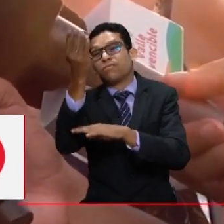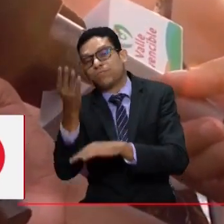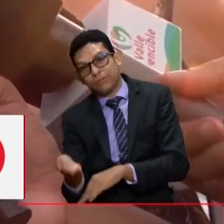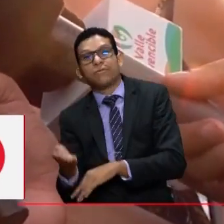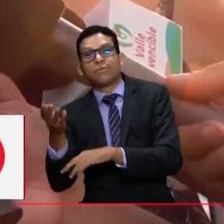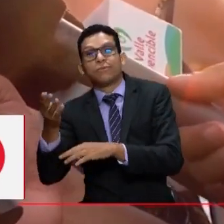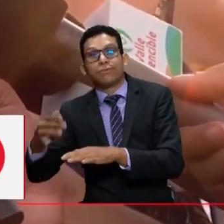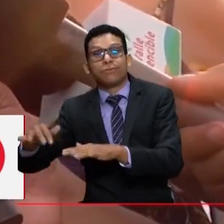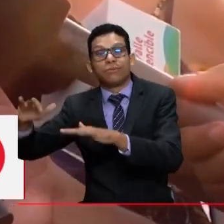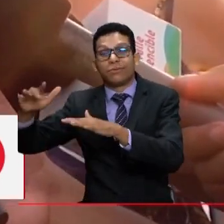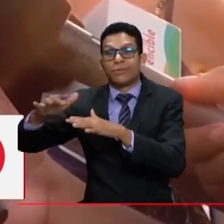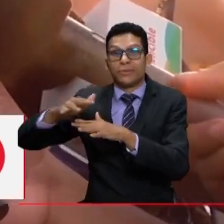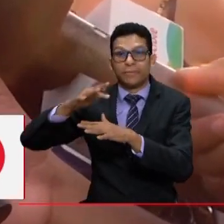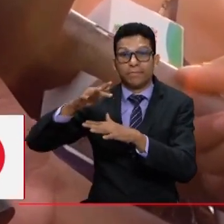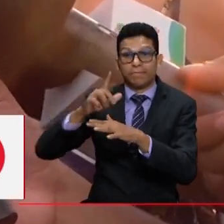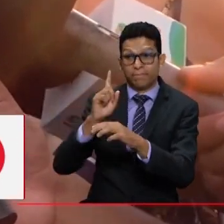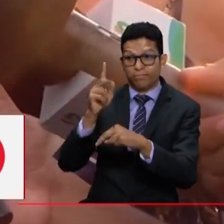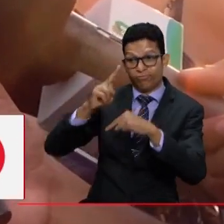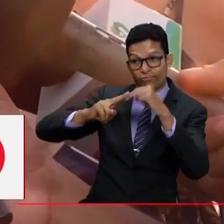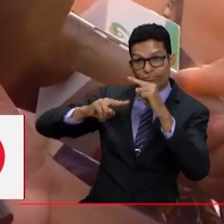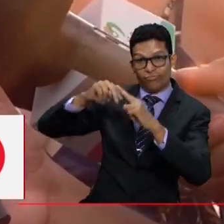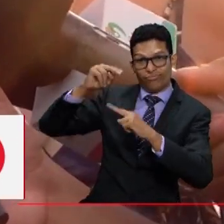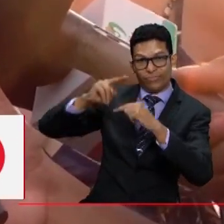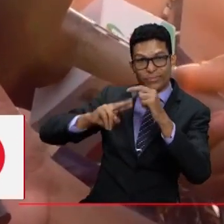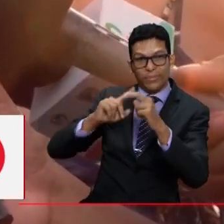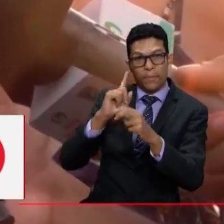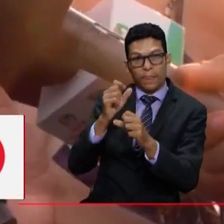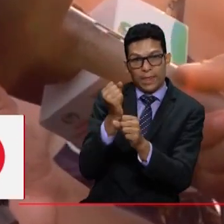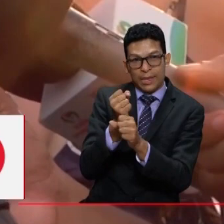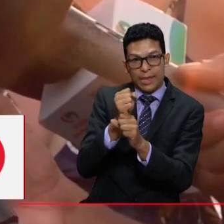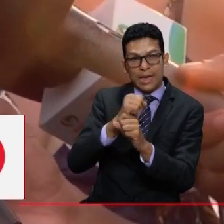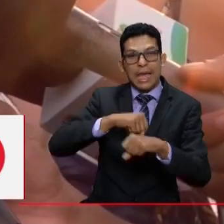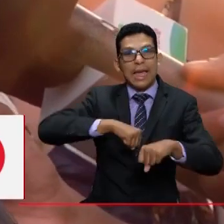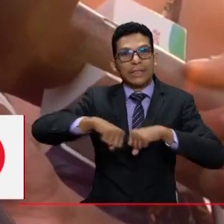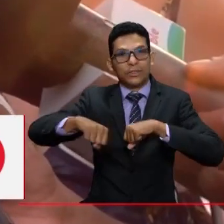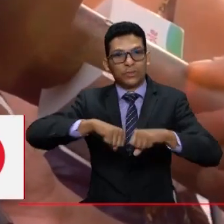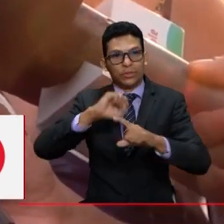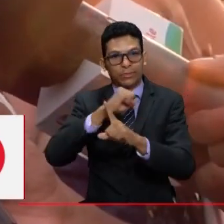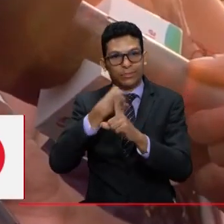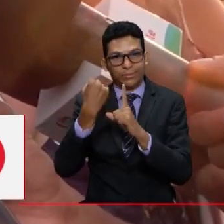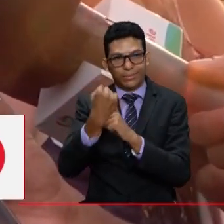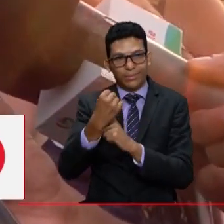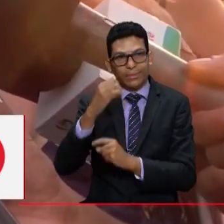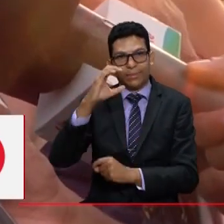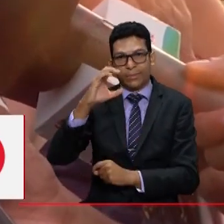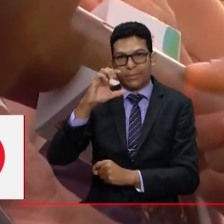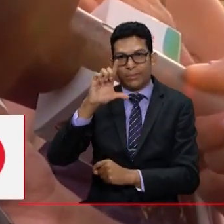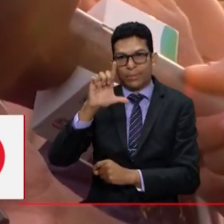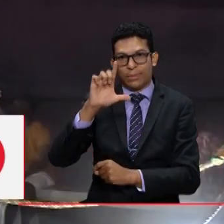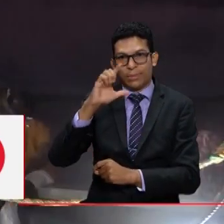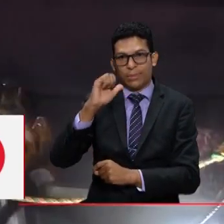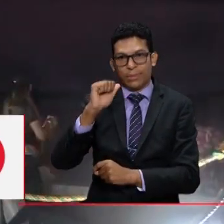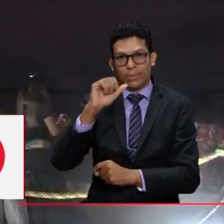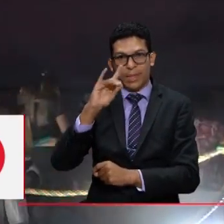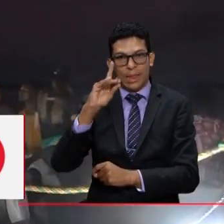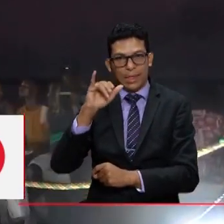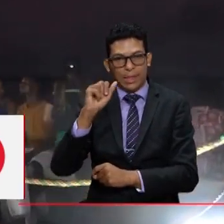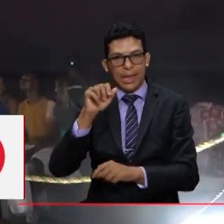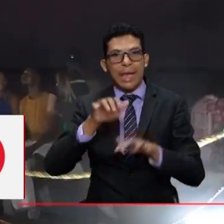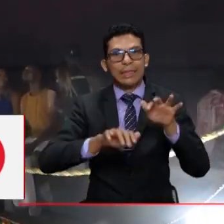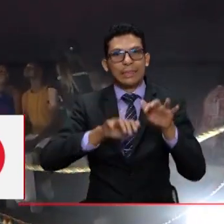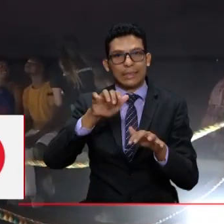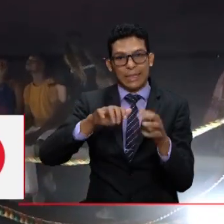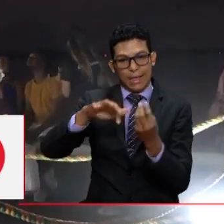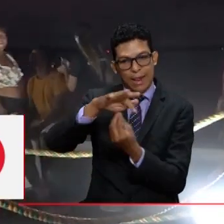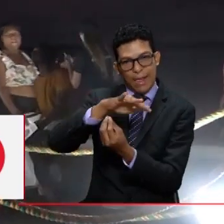un trabajo de la gestora social, de Claudia Viviana, de Nadly, la secretaria de Ambiente. Hoy es